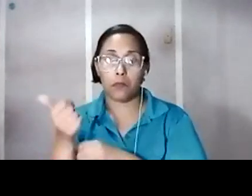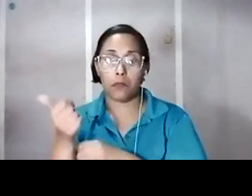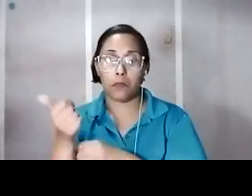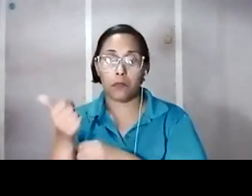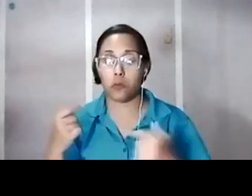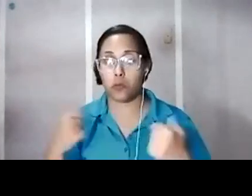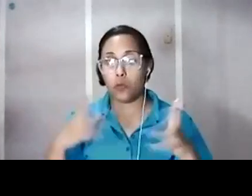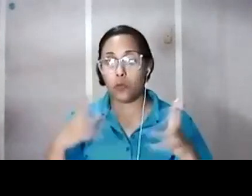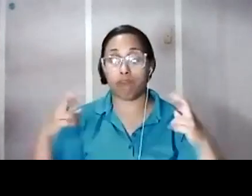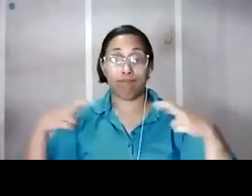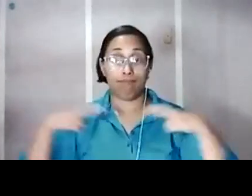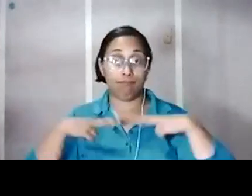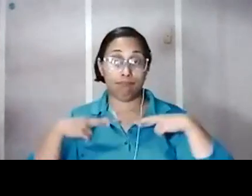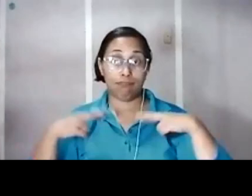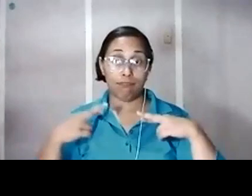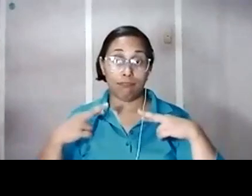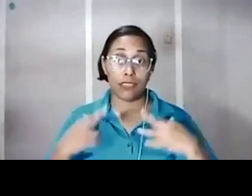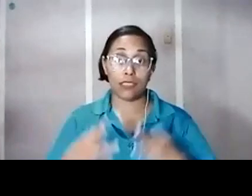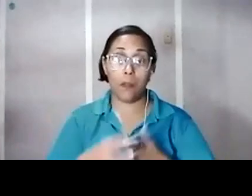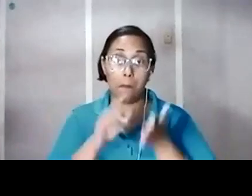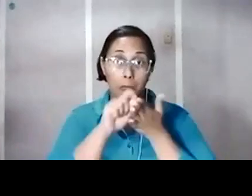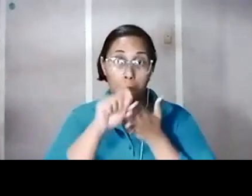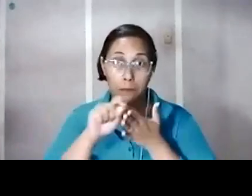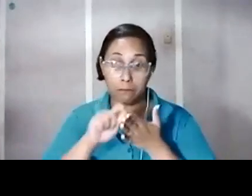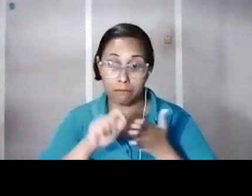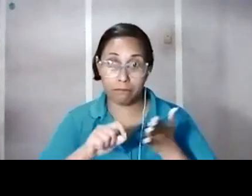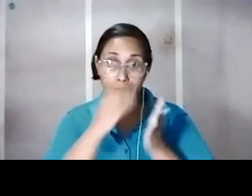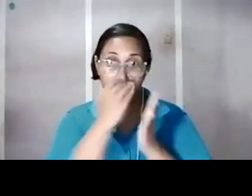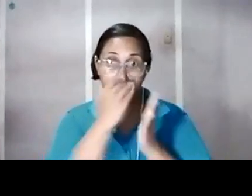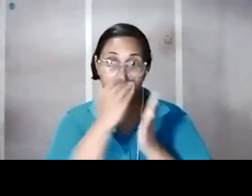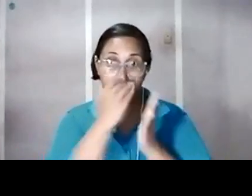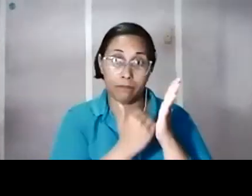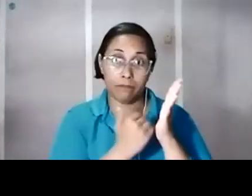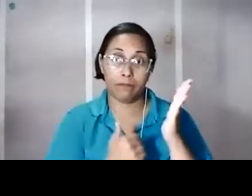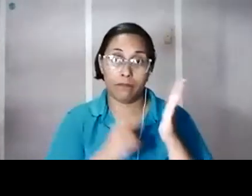me retiré con todo lo que yo tenía apuntado, hice el listado y